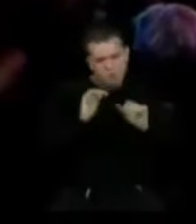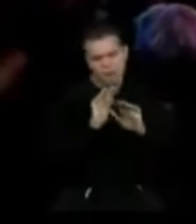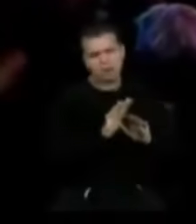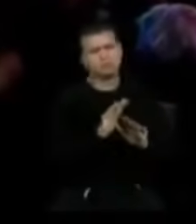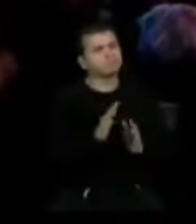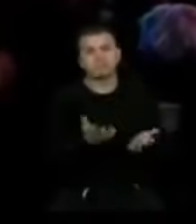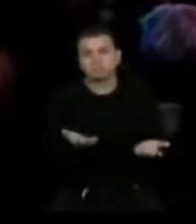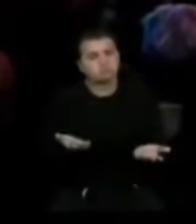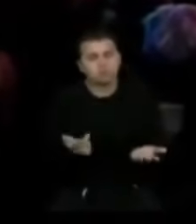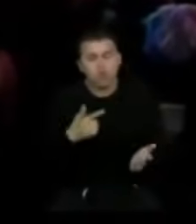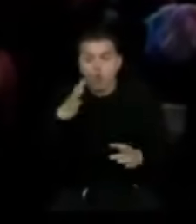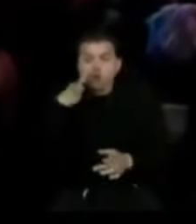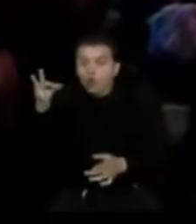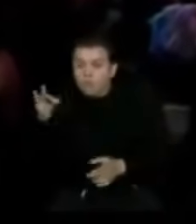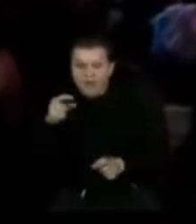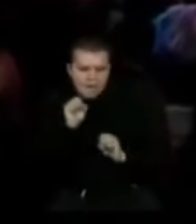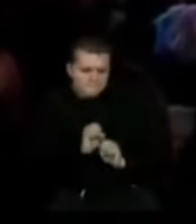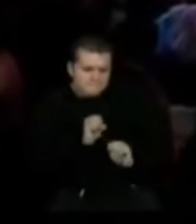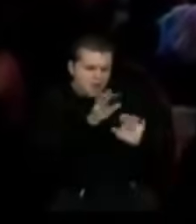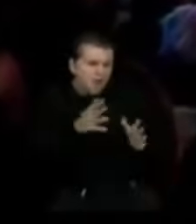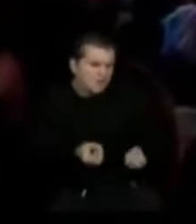No hay hombre que pueda hacer milagros.